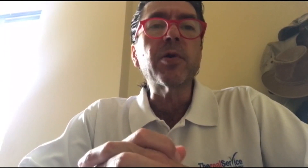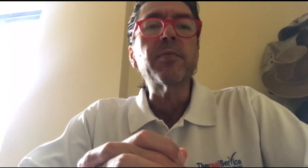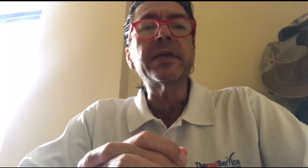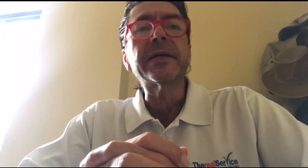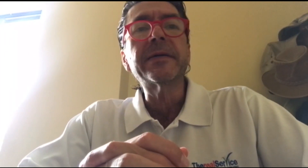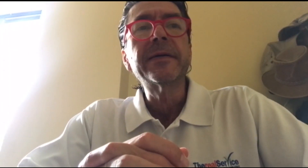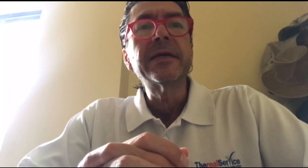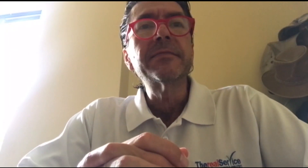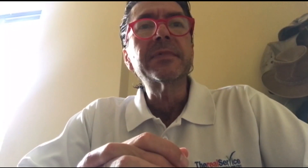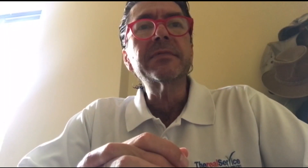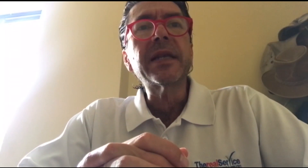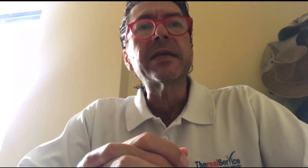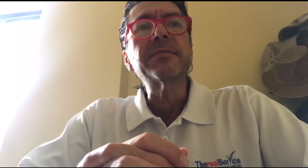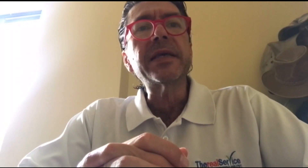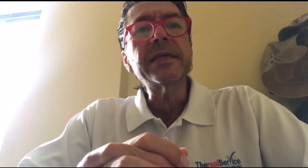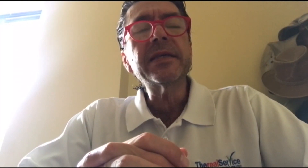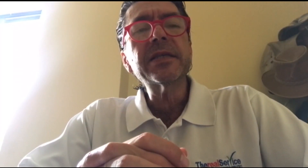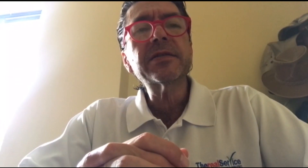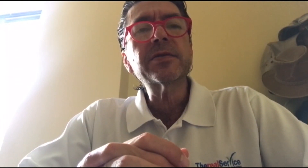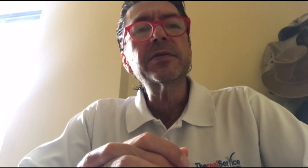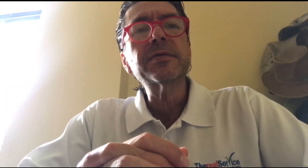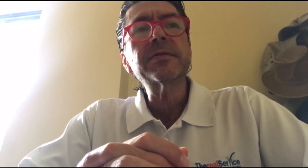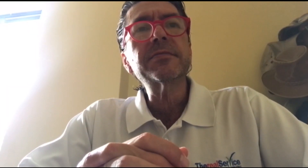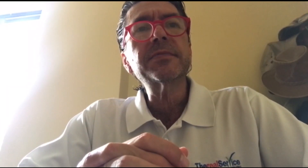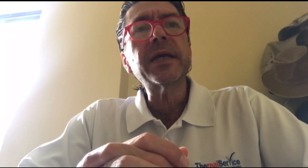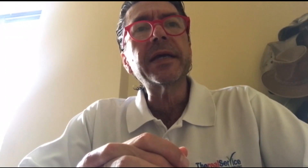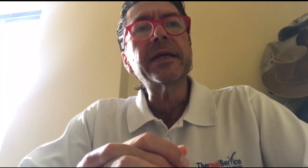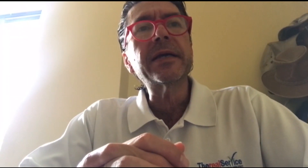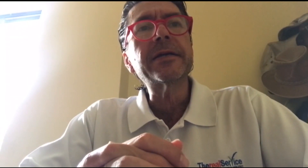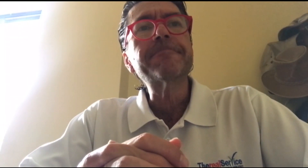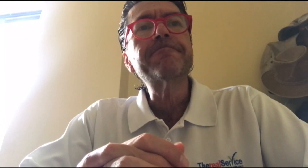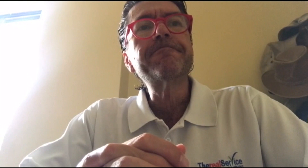la economía. Las medidas